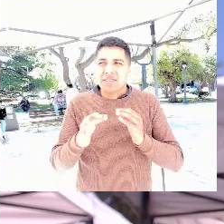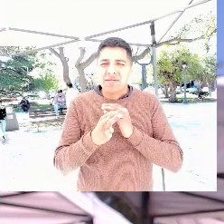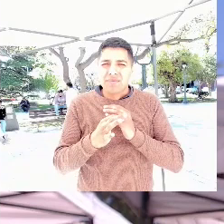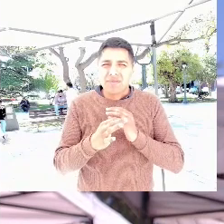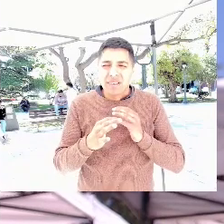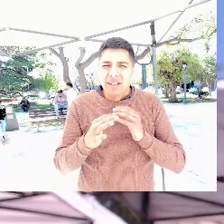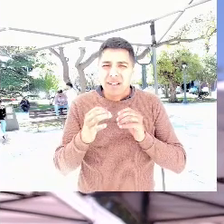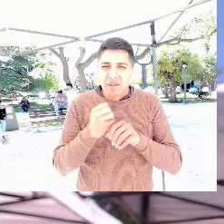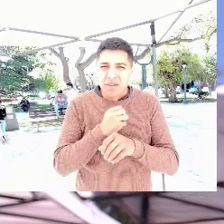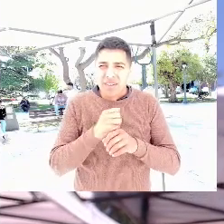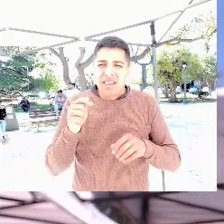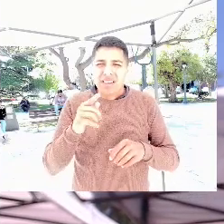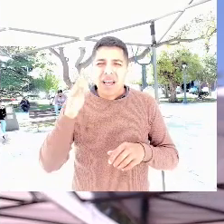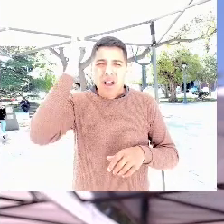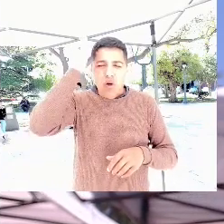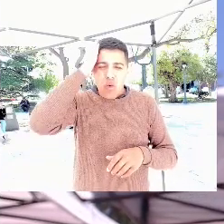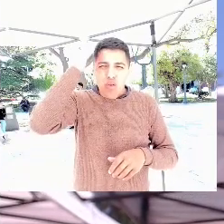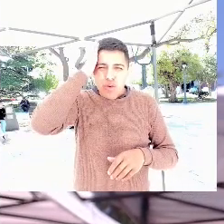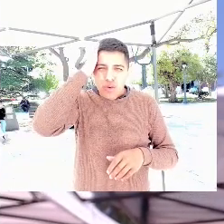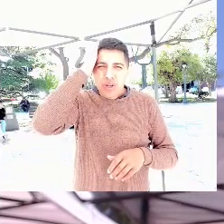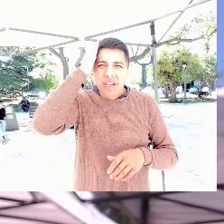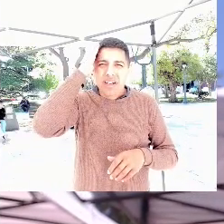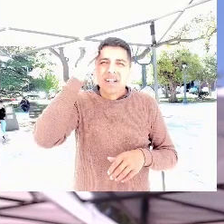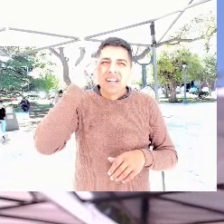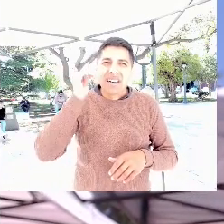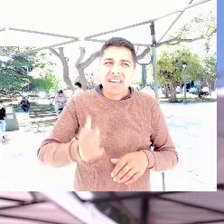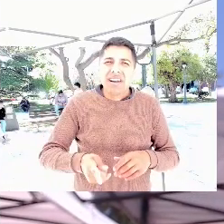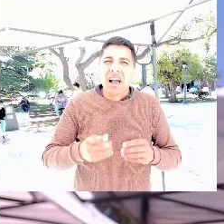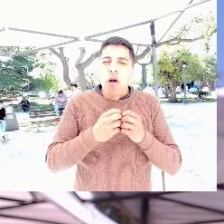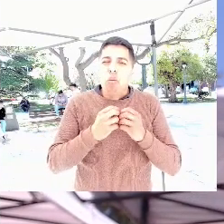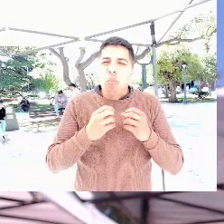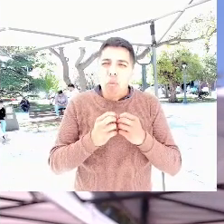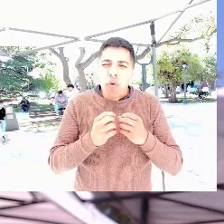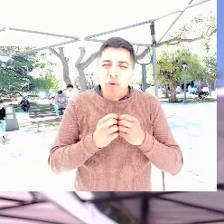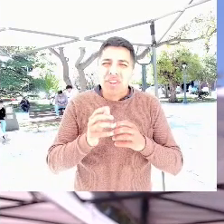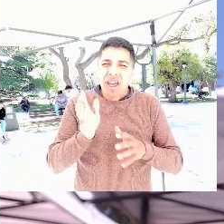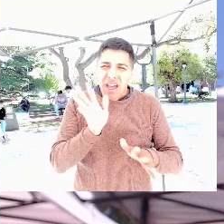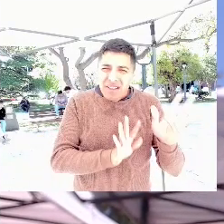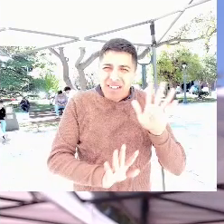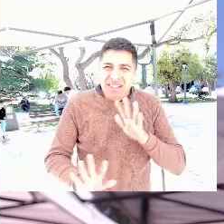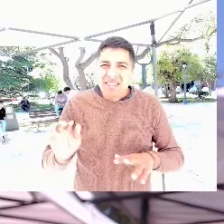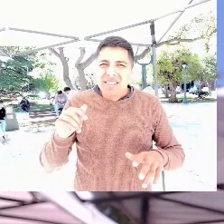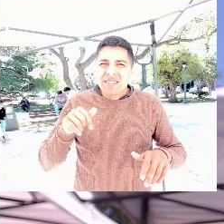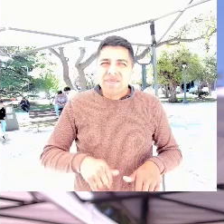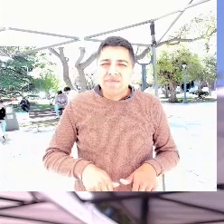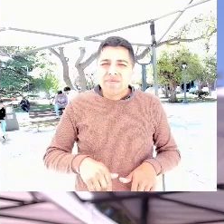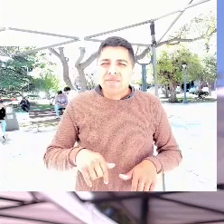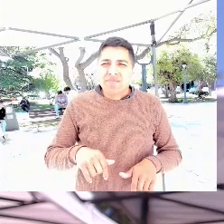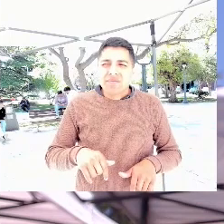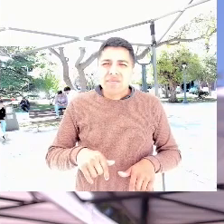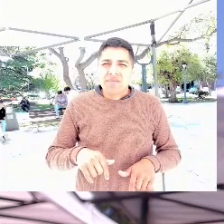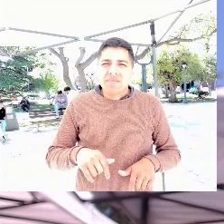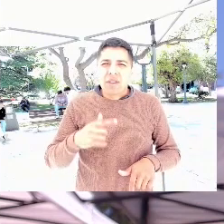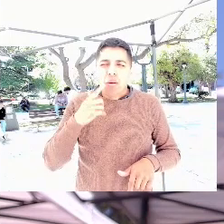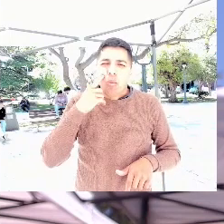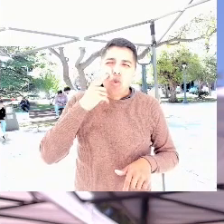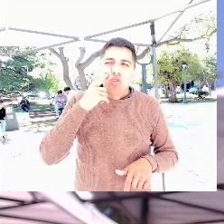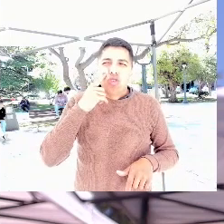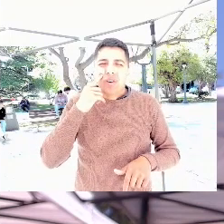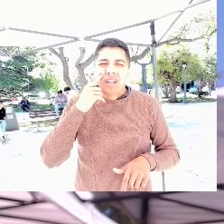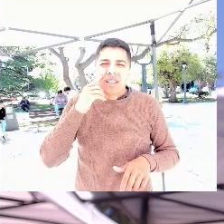poniendo en valor la cultura y las muchas actividades que ponen a nuestro departamento y a nuestro